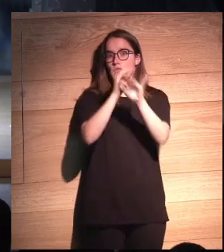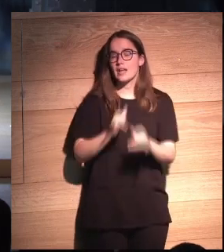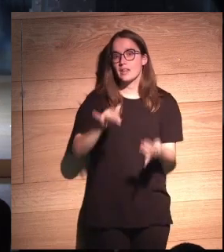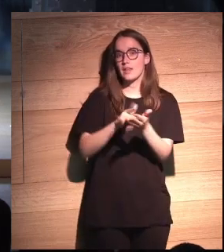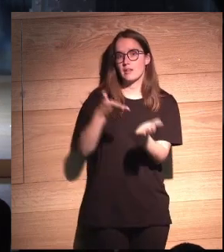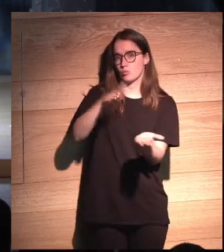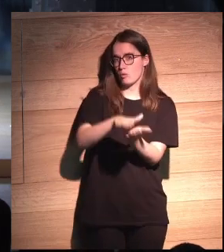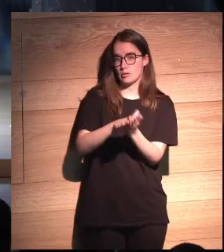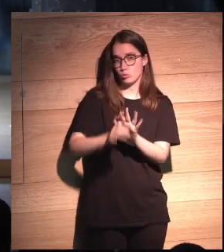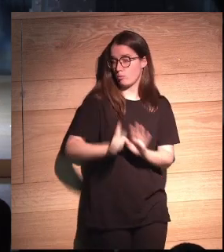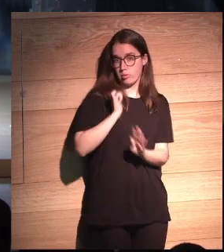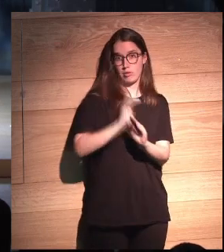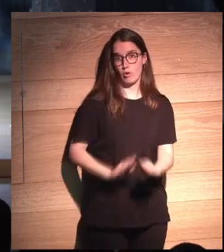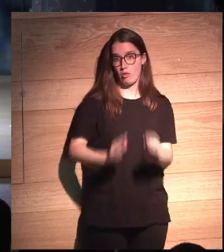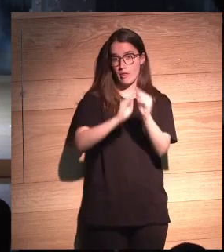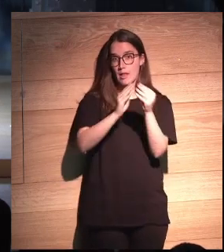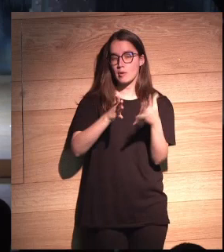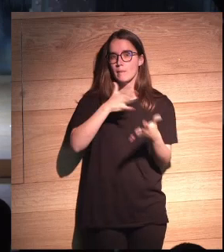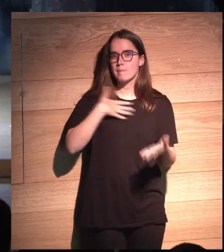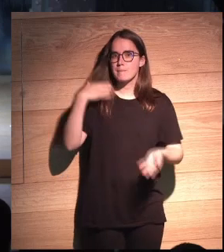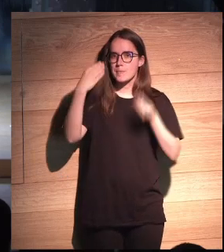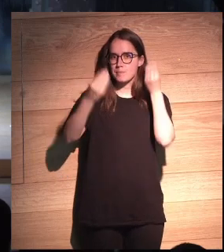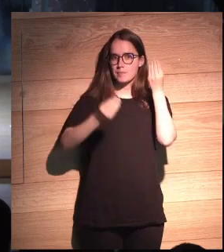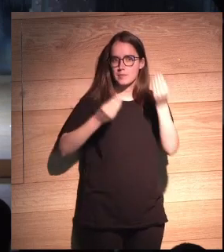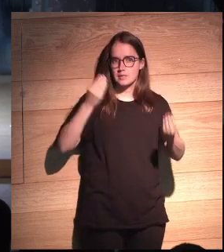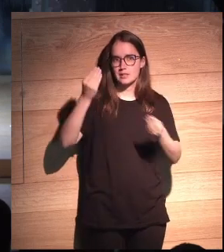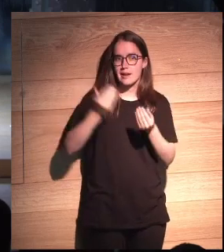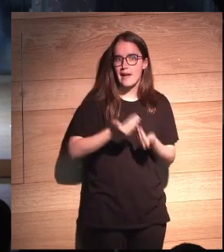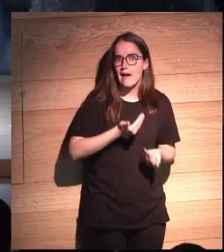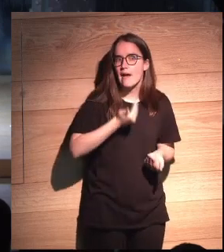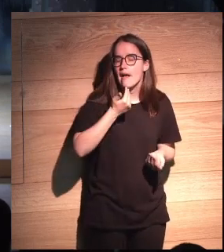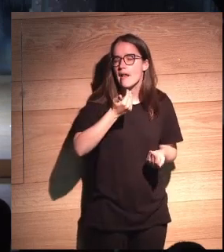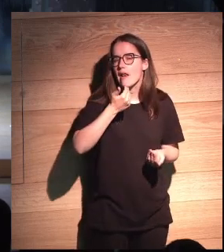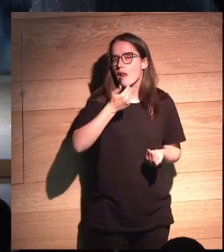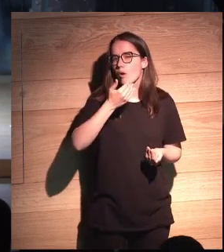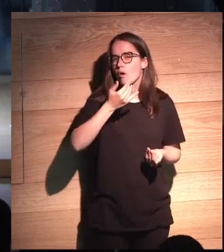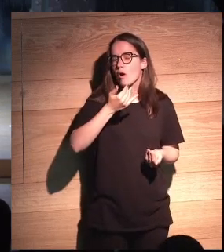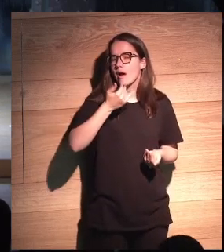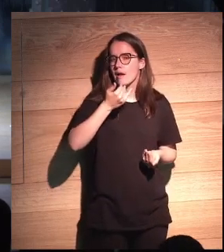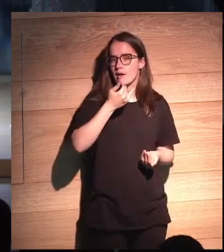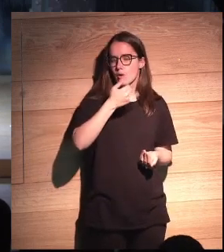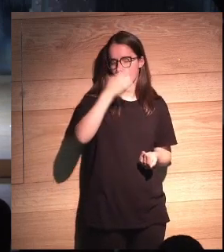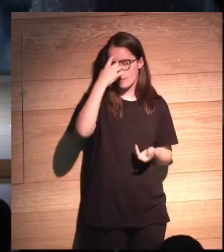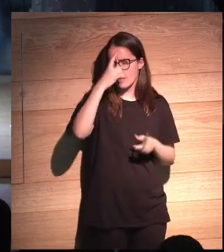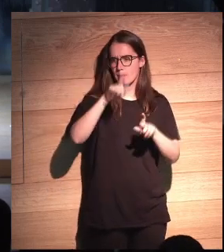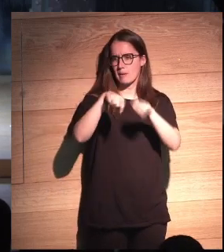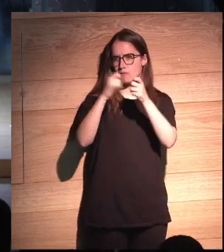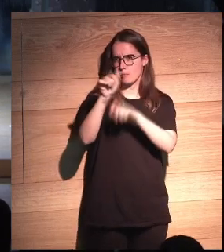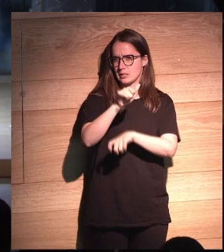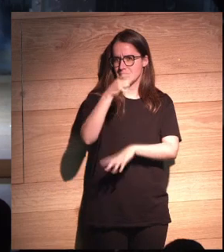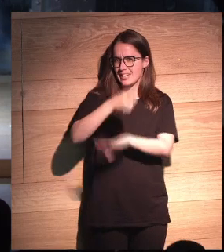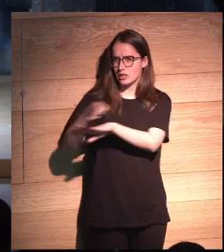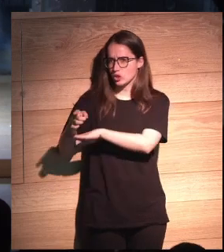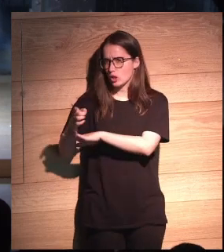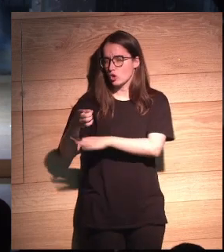estas pelis ha sido totalmente casual. Pero quiero pensar que algo habrá o algo tendremos estropeado en la cabeza de los cineastas